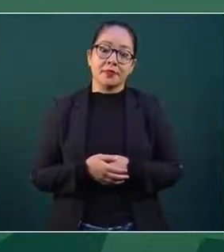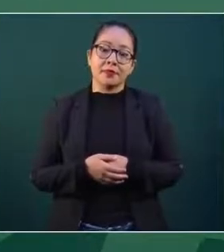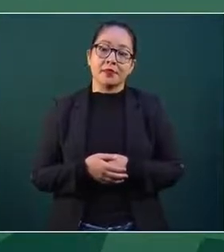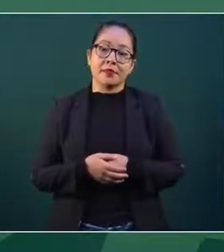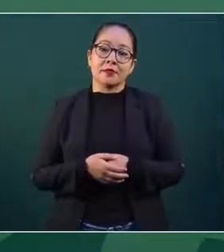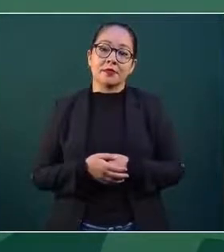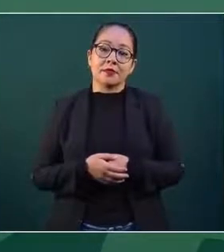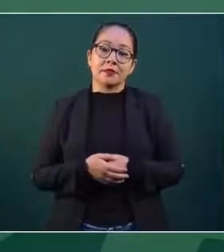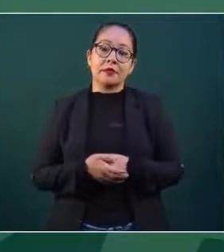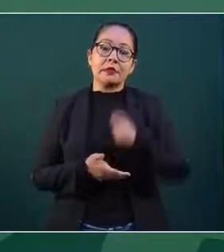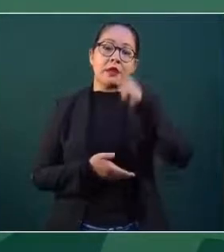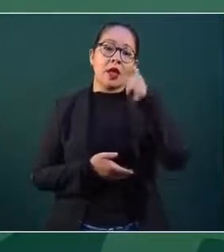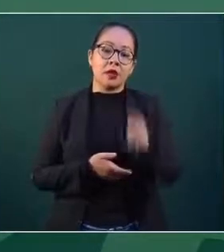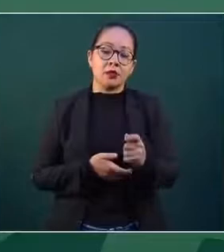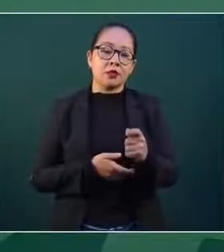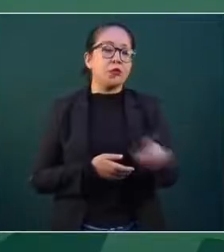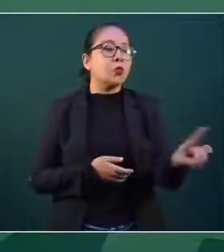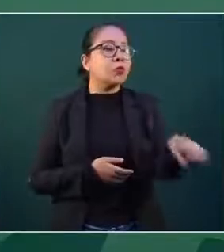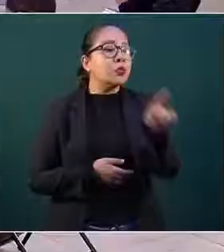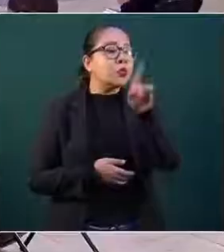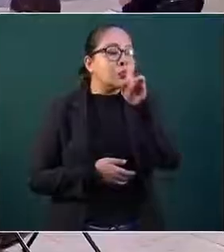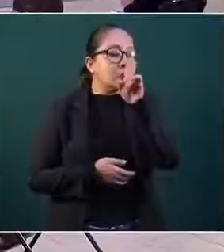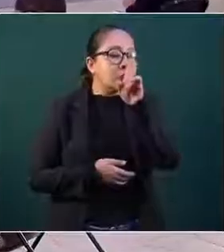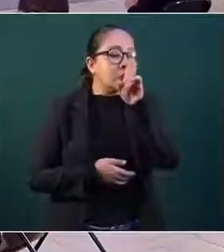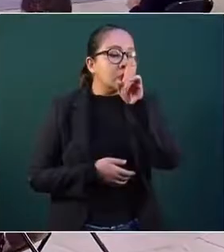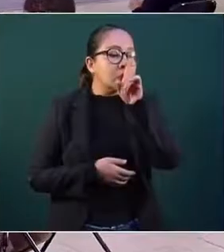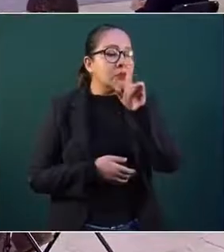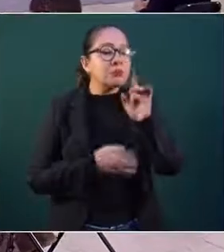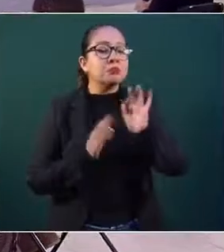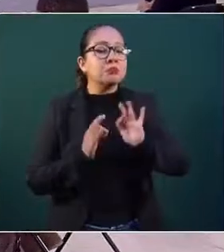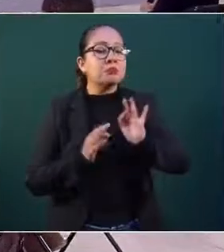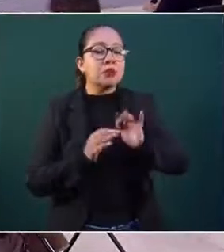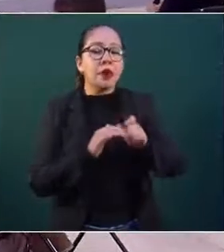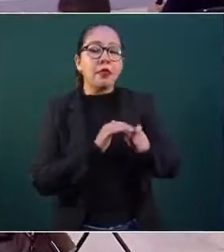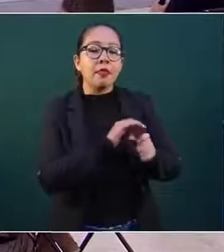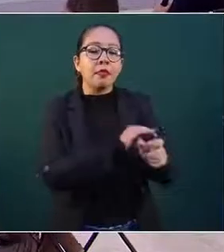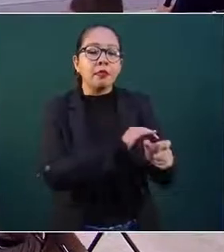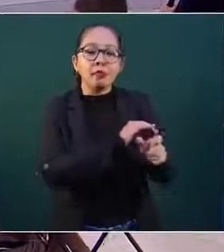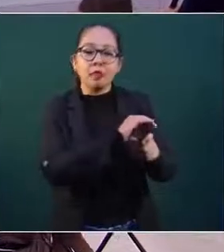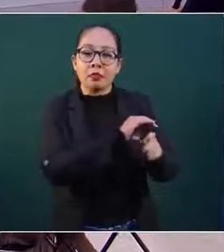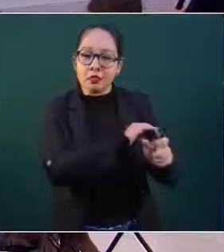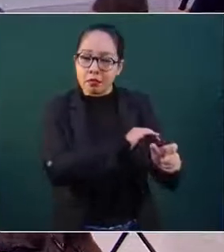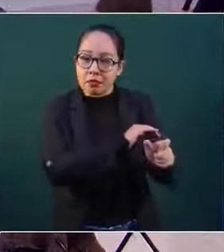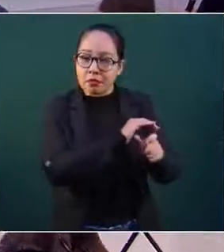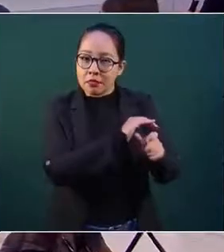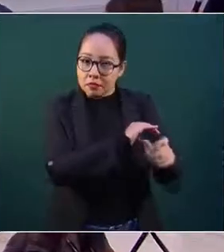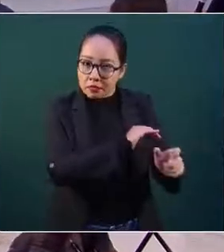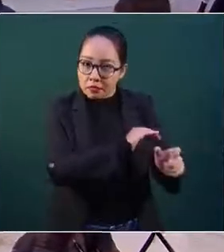era sobornarlos de esa manera.